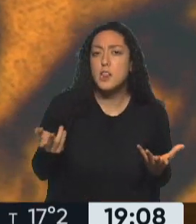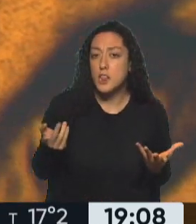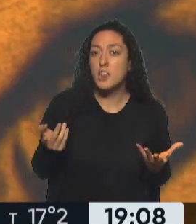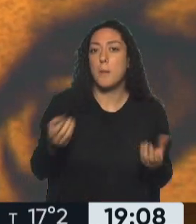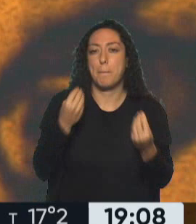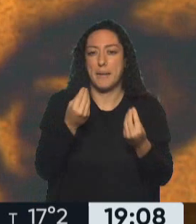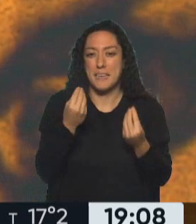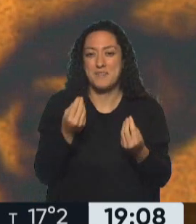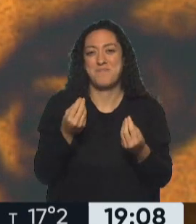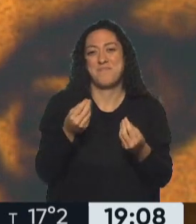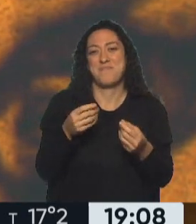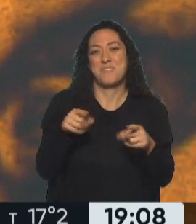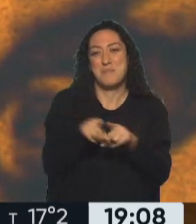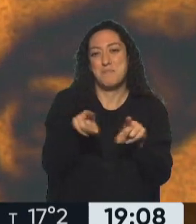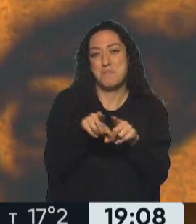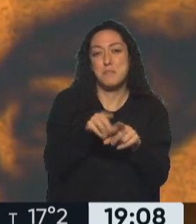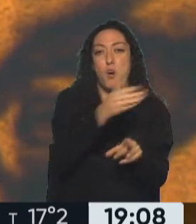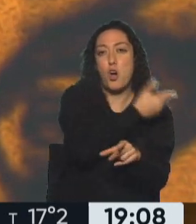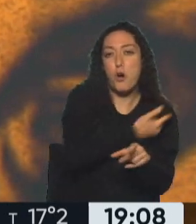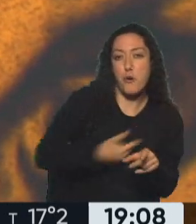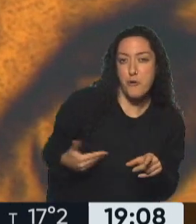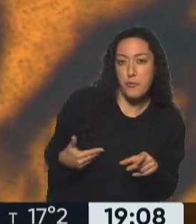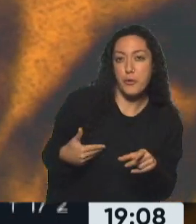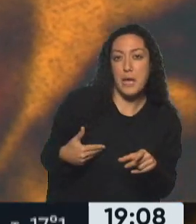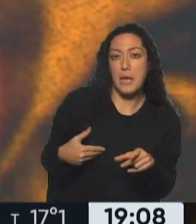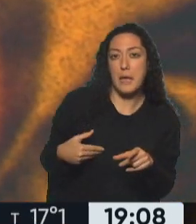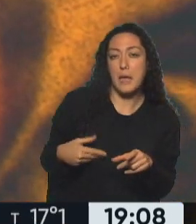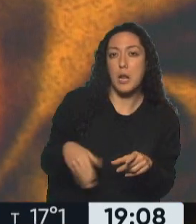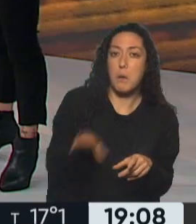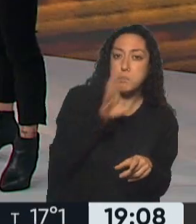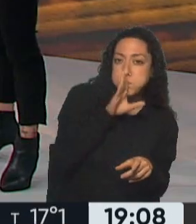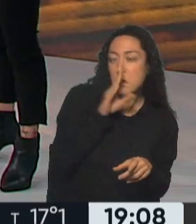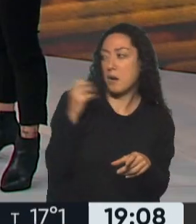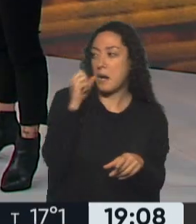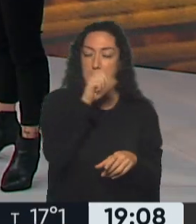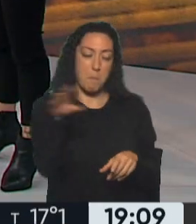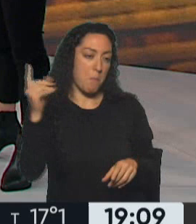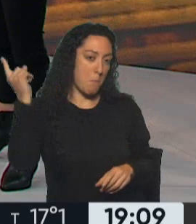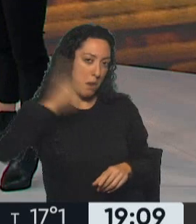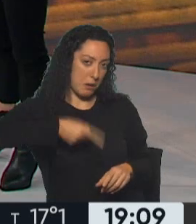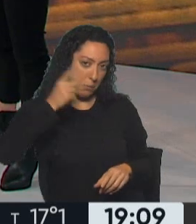una exclusiva subordinación del gobierno por parte del campo, es lo que entiende